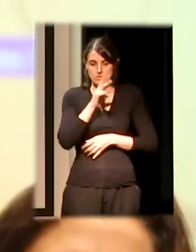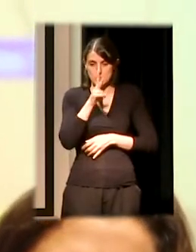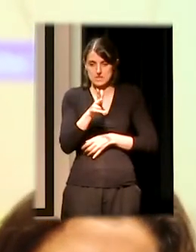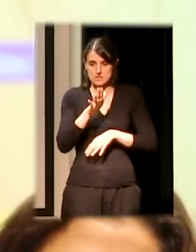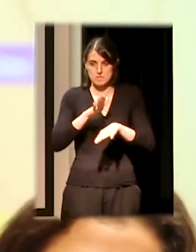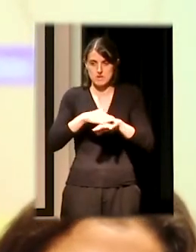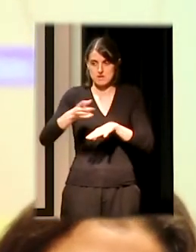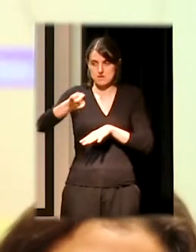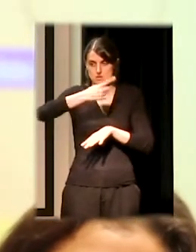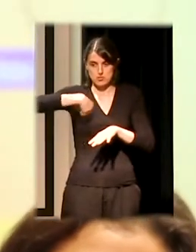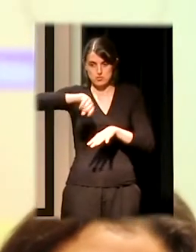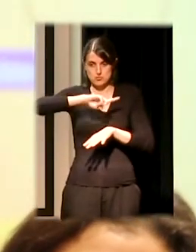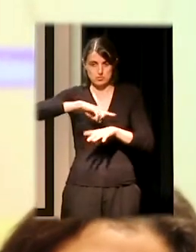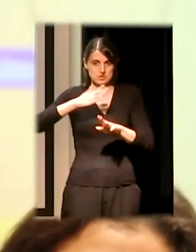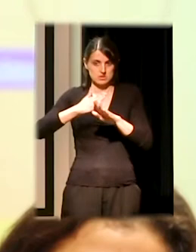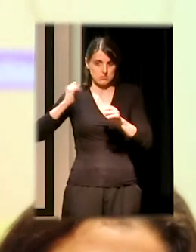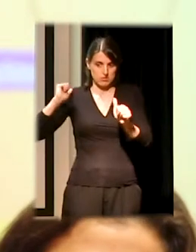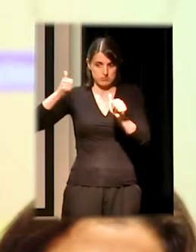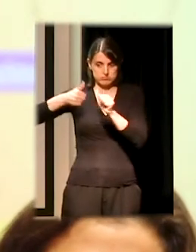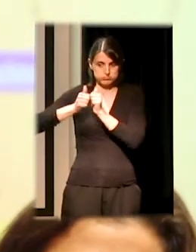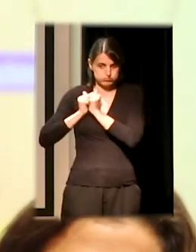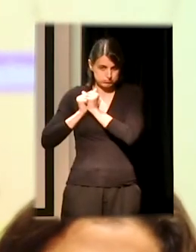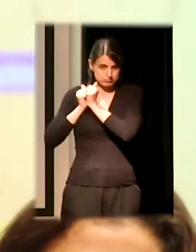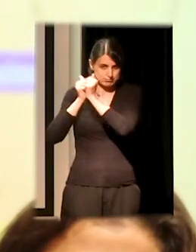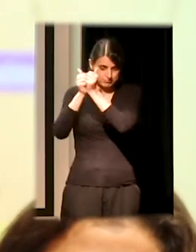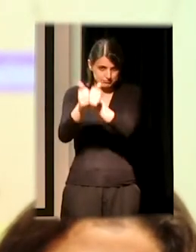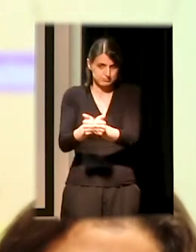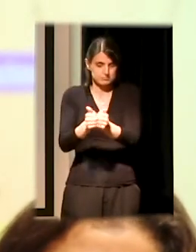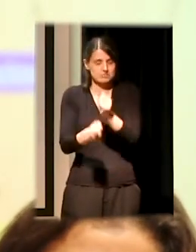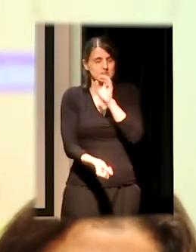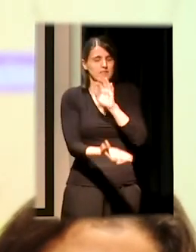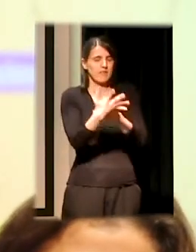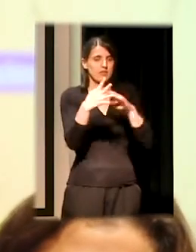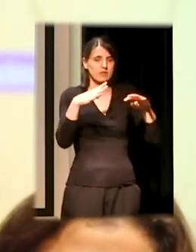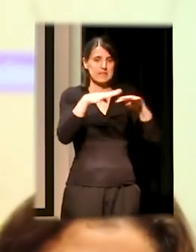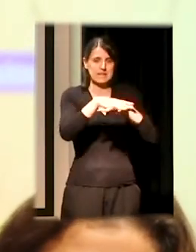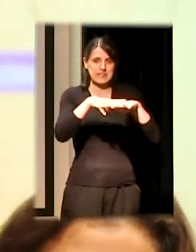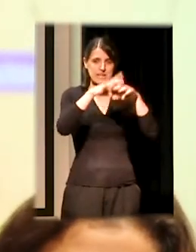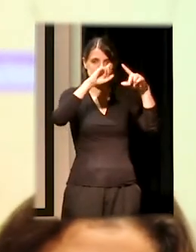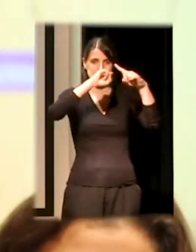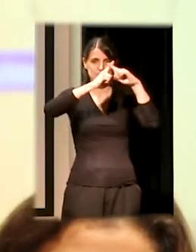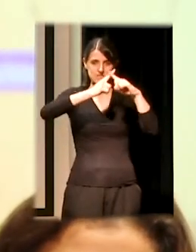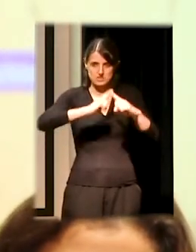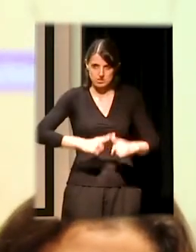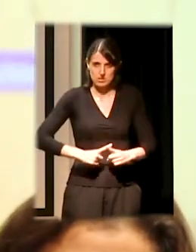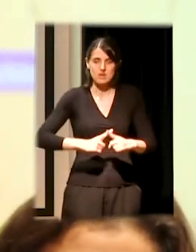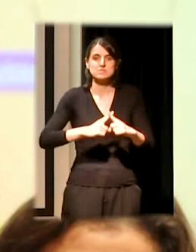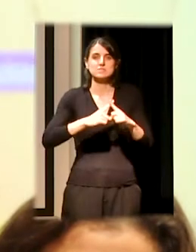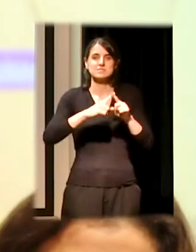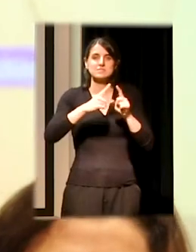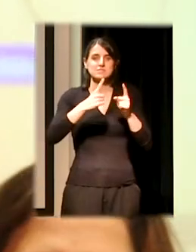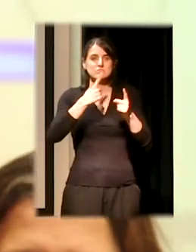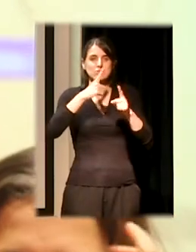para nosotras como entidad nos ha ido acompañando, hemos ido generando estas redes interseccionales y que nos van